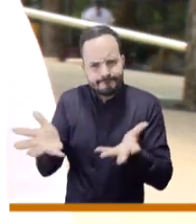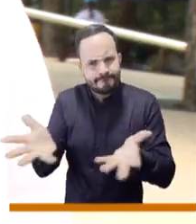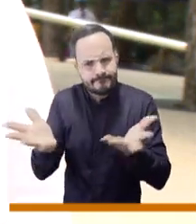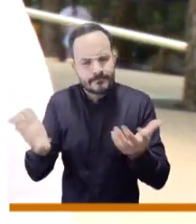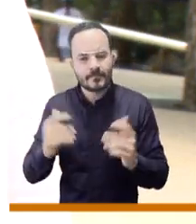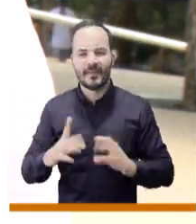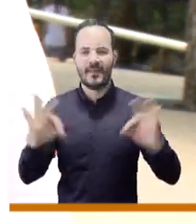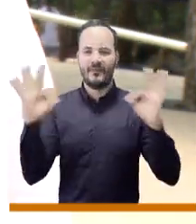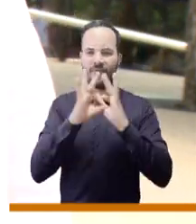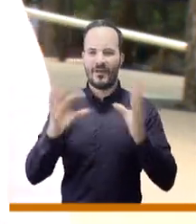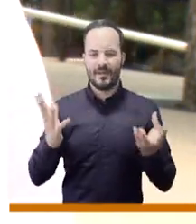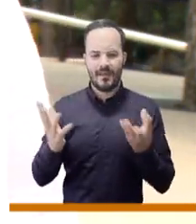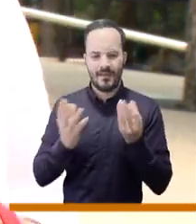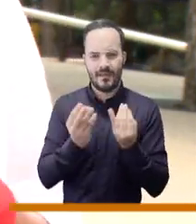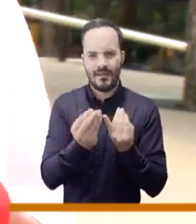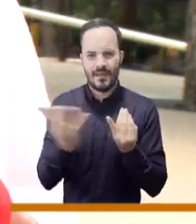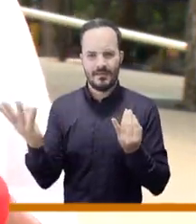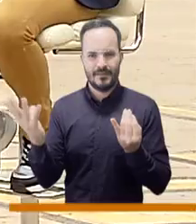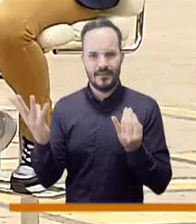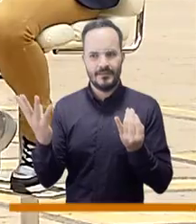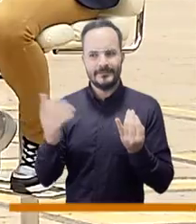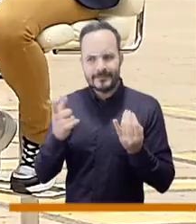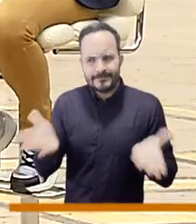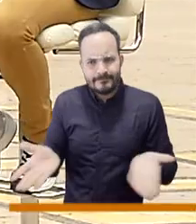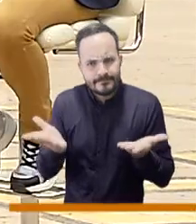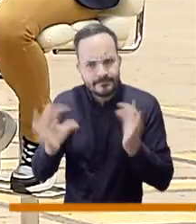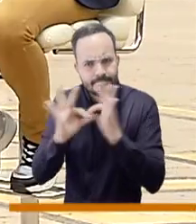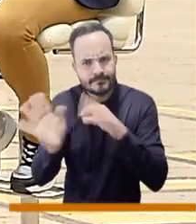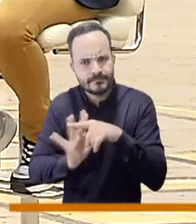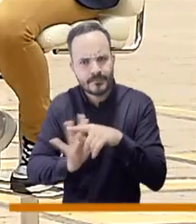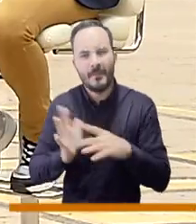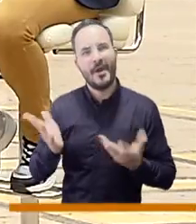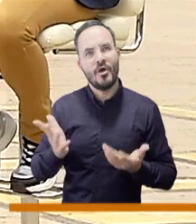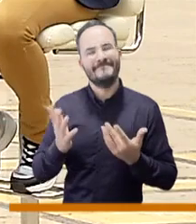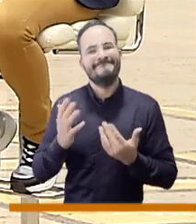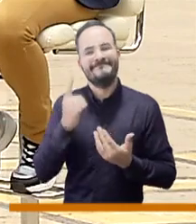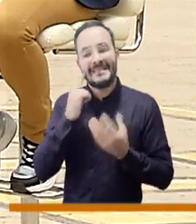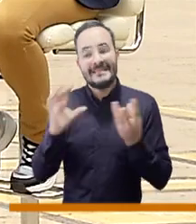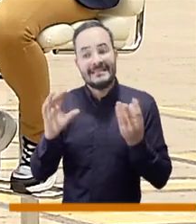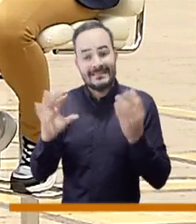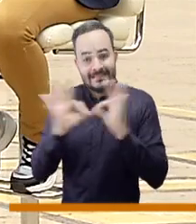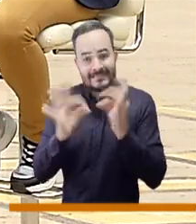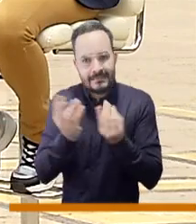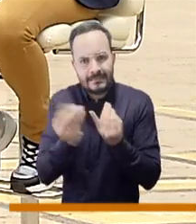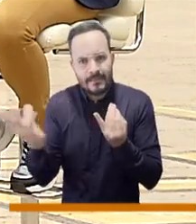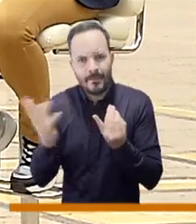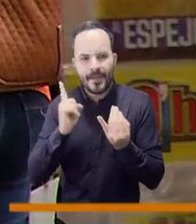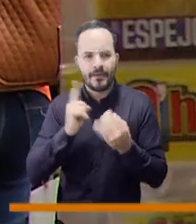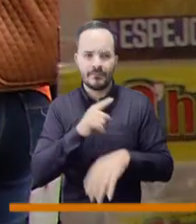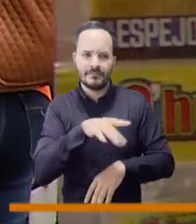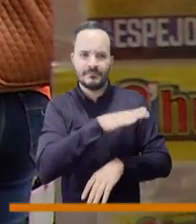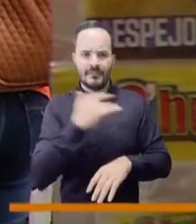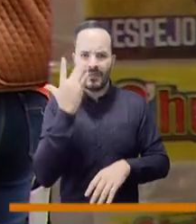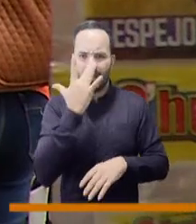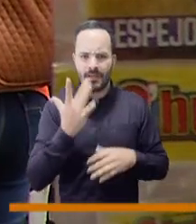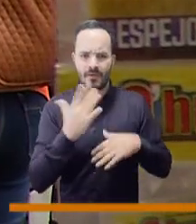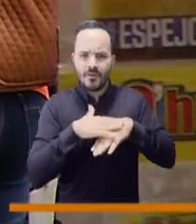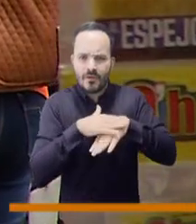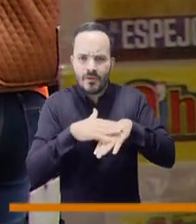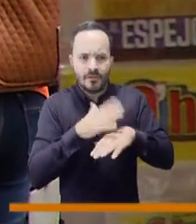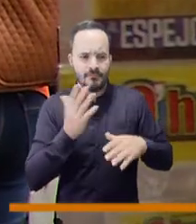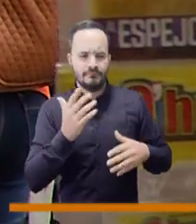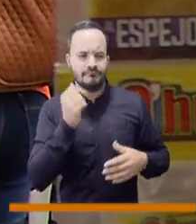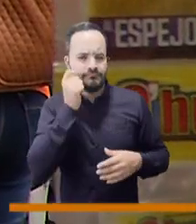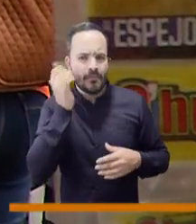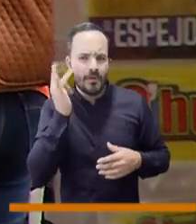el enfoque étnico. Nosotras preguntamos, más que el enfoque étnico, es acciones antirracistas que tendría que tener esta ciudad, porque